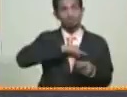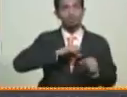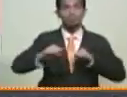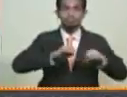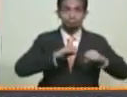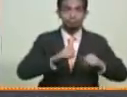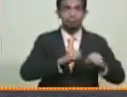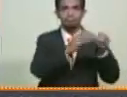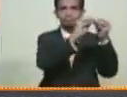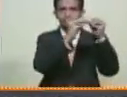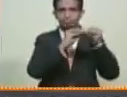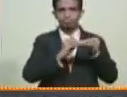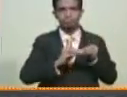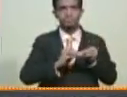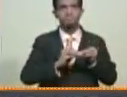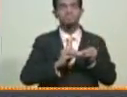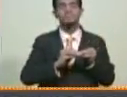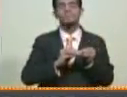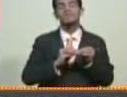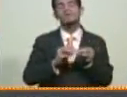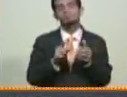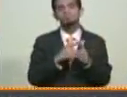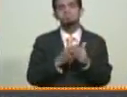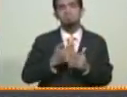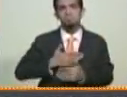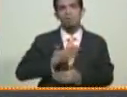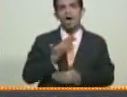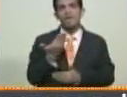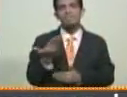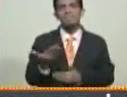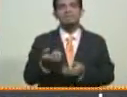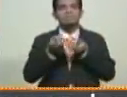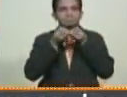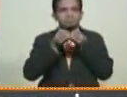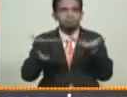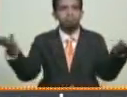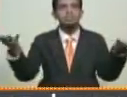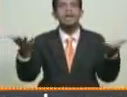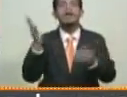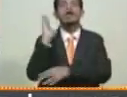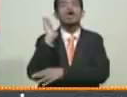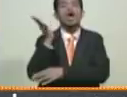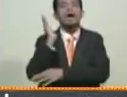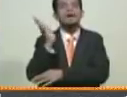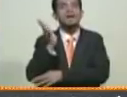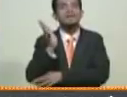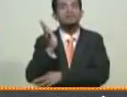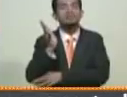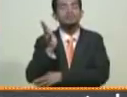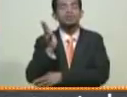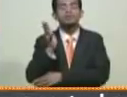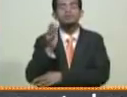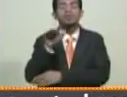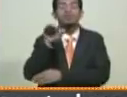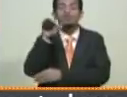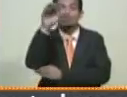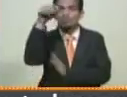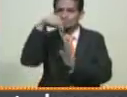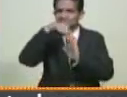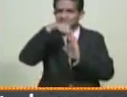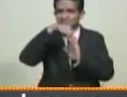se puede anunciar que el Congreso del Partido Socialista Unido de Venezuela será muy profundo en